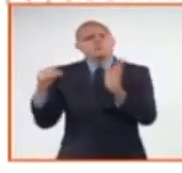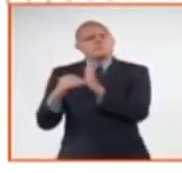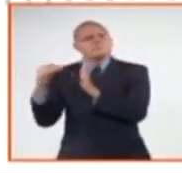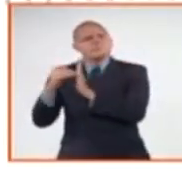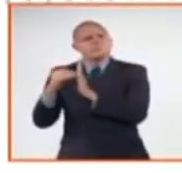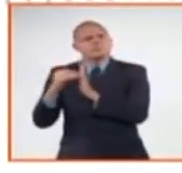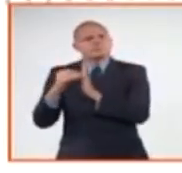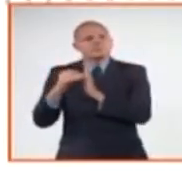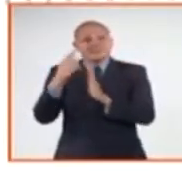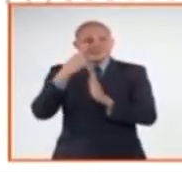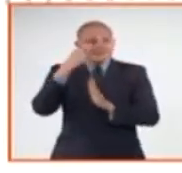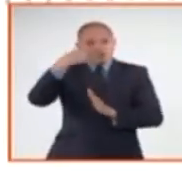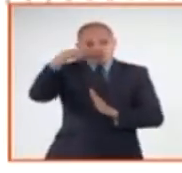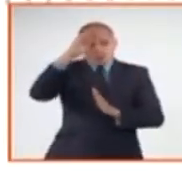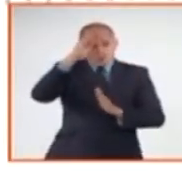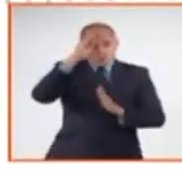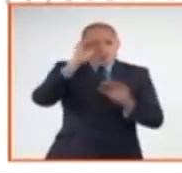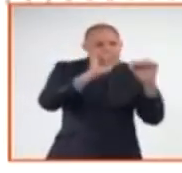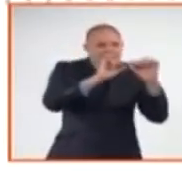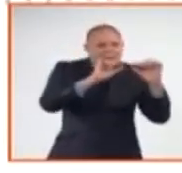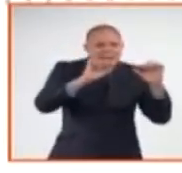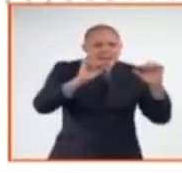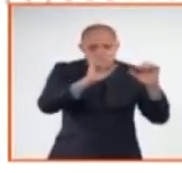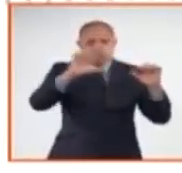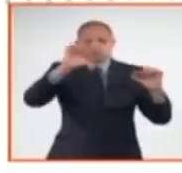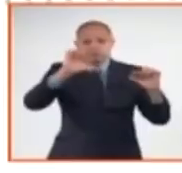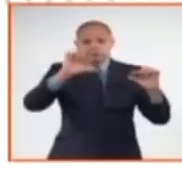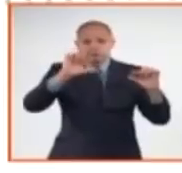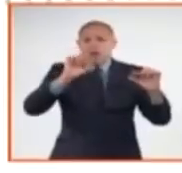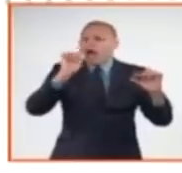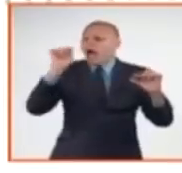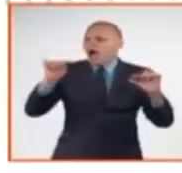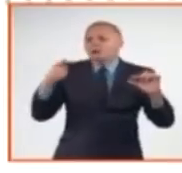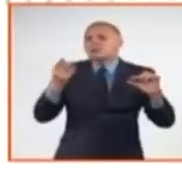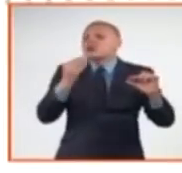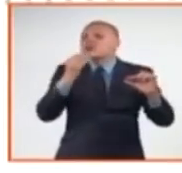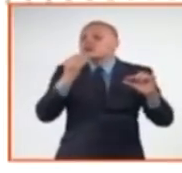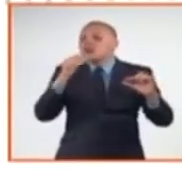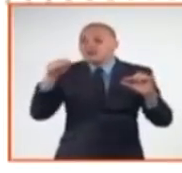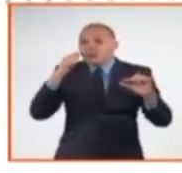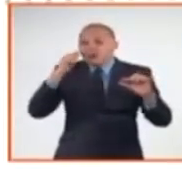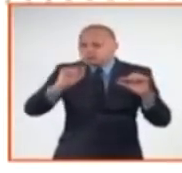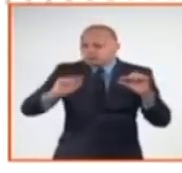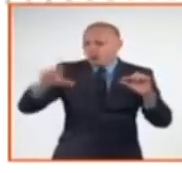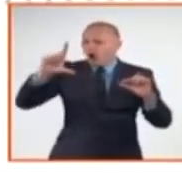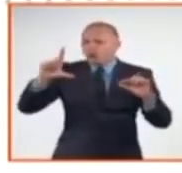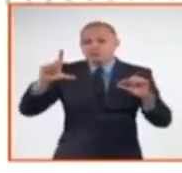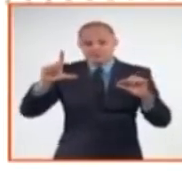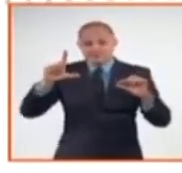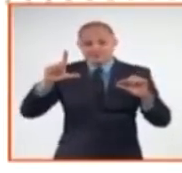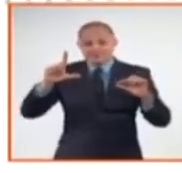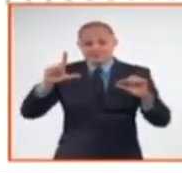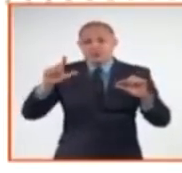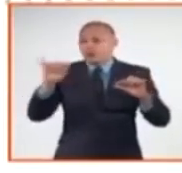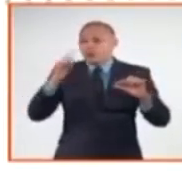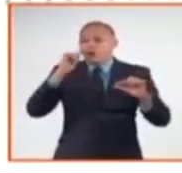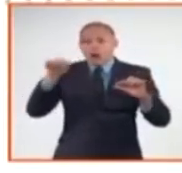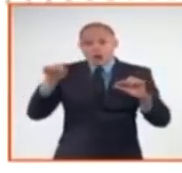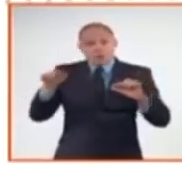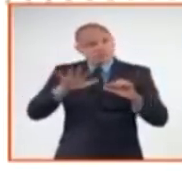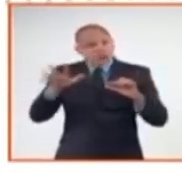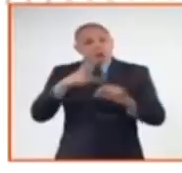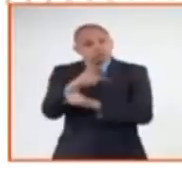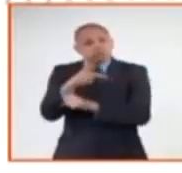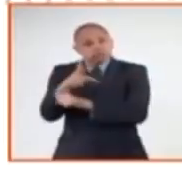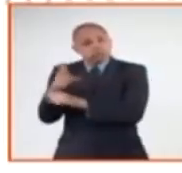19 en este país o sea que el problema no es sólo de los países que más ha vacunado más ha vacunado que después voy a